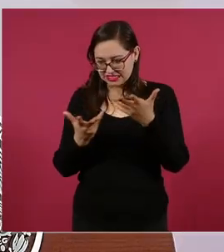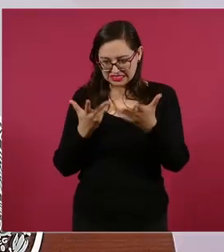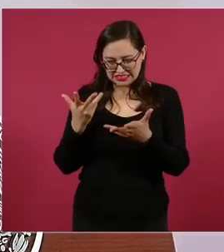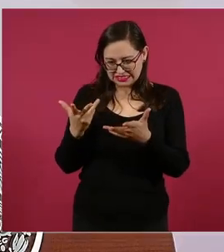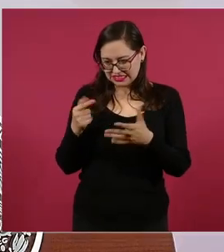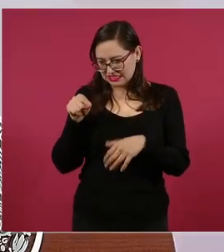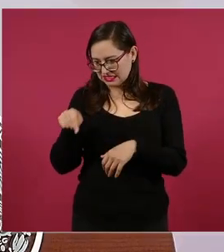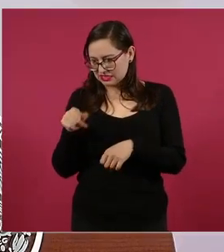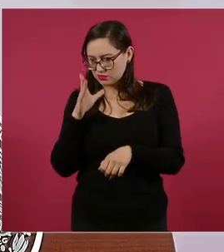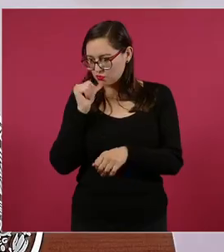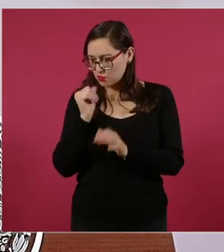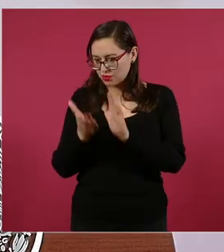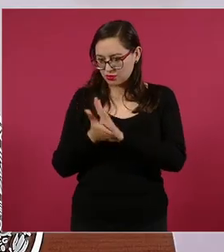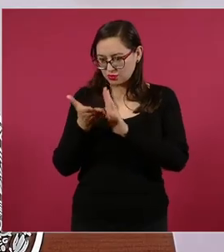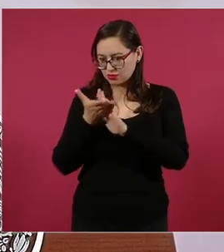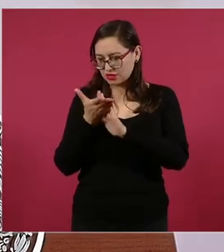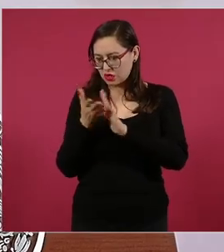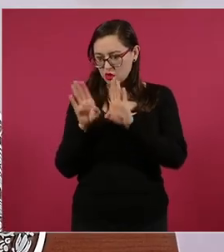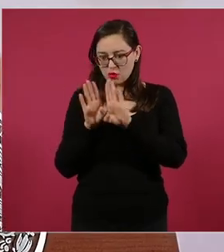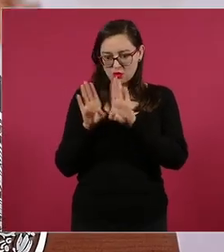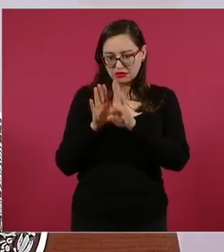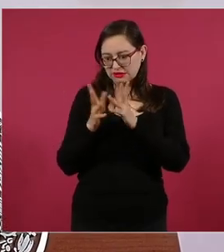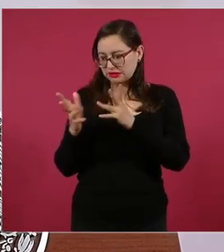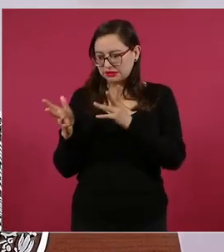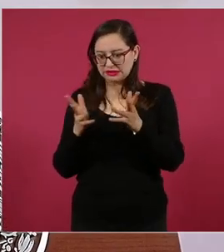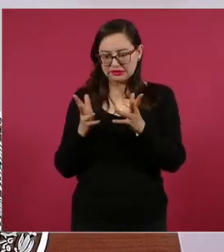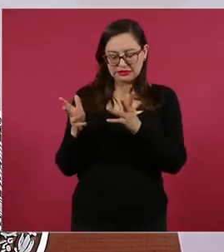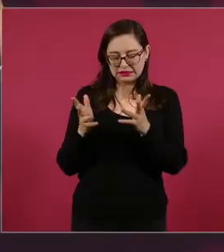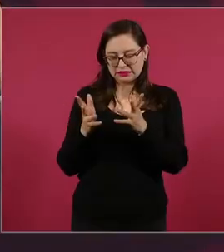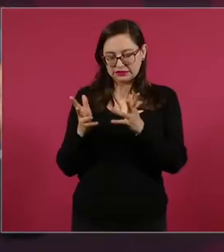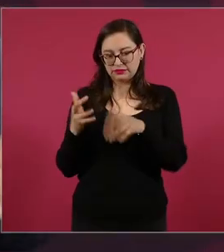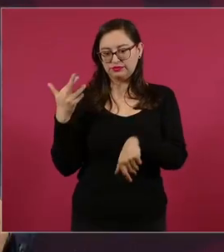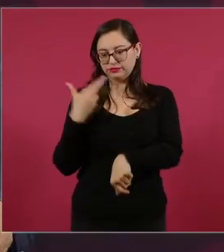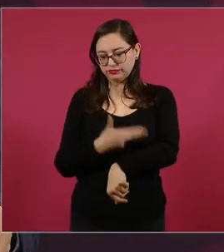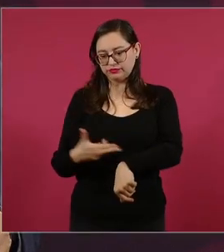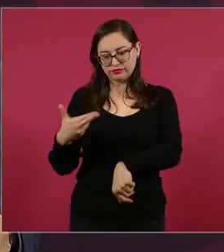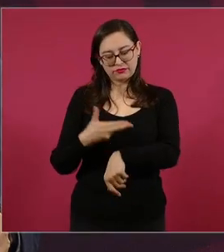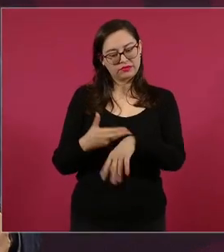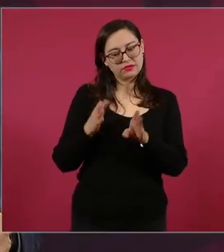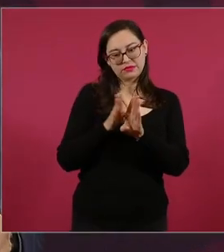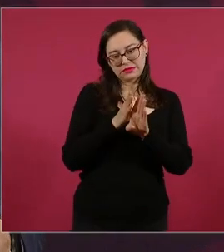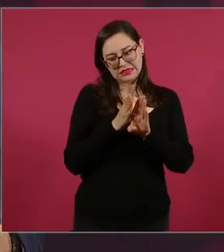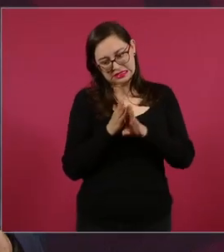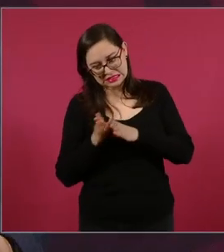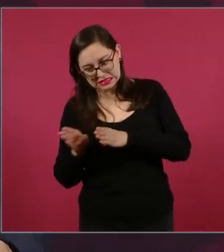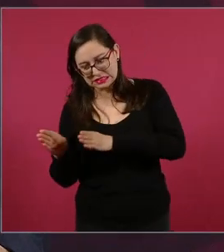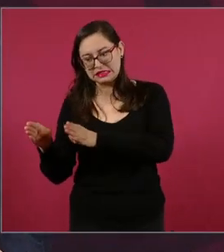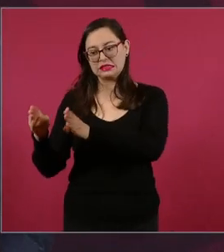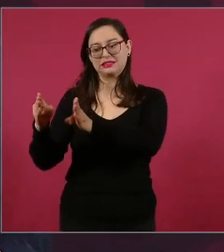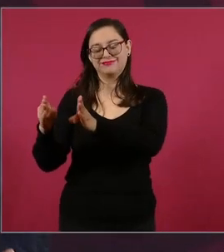técnica, ahí puede ser que nos tardemos,